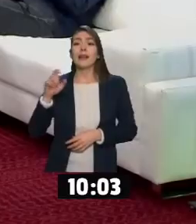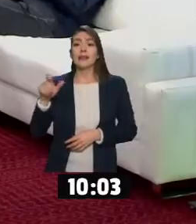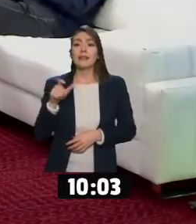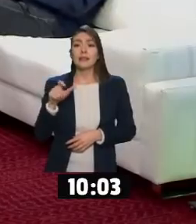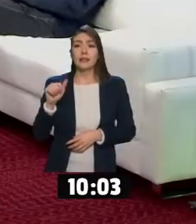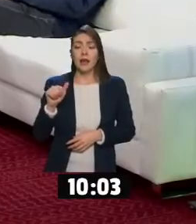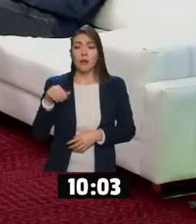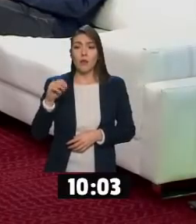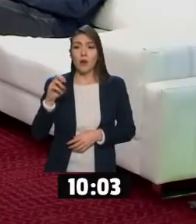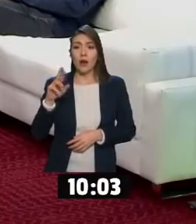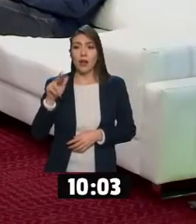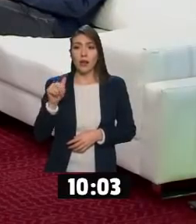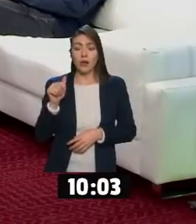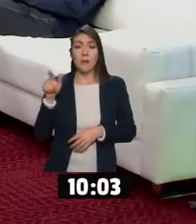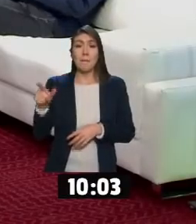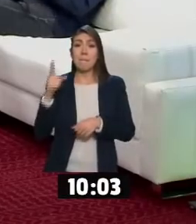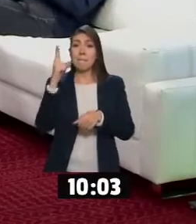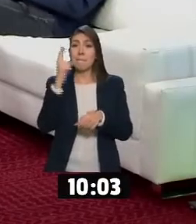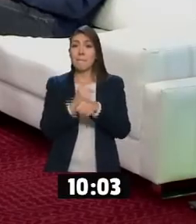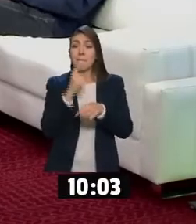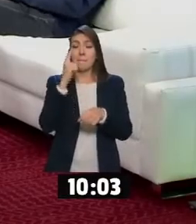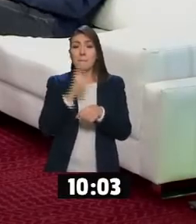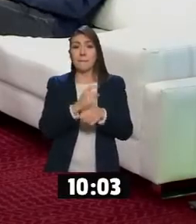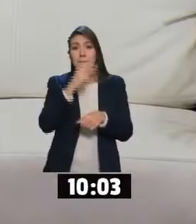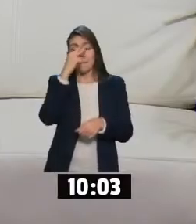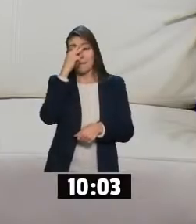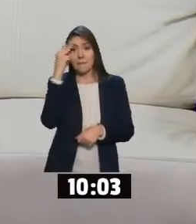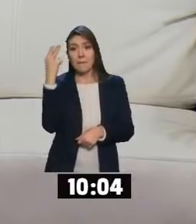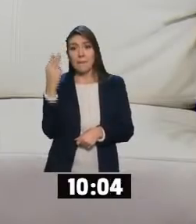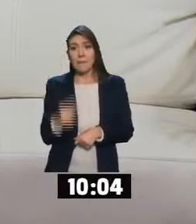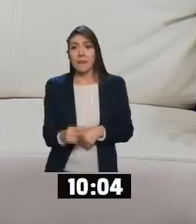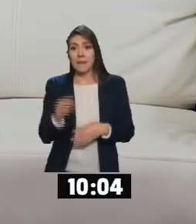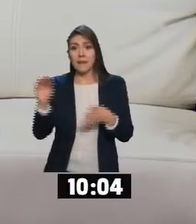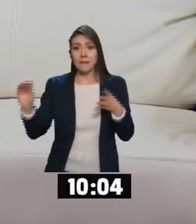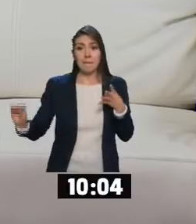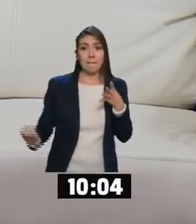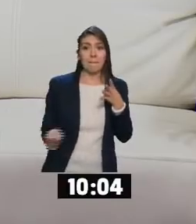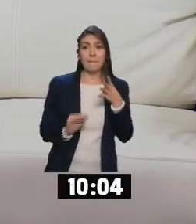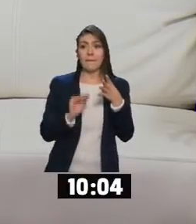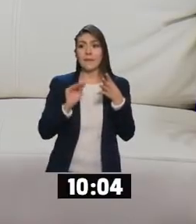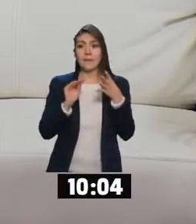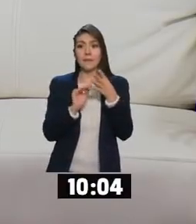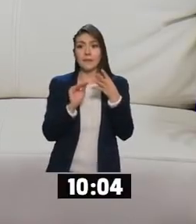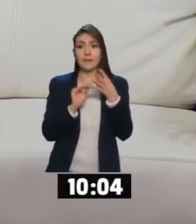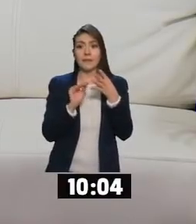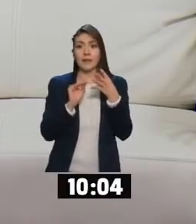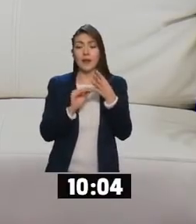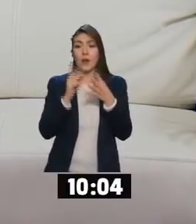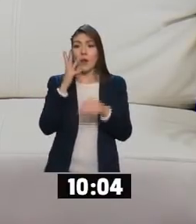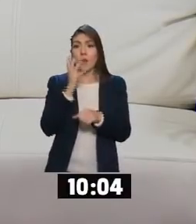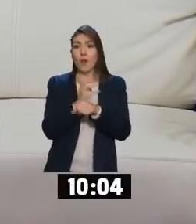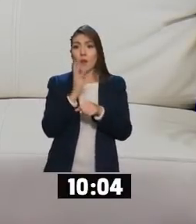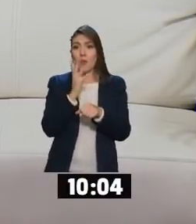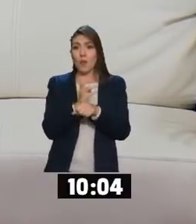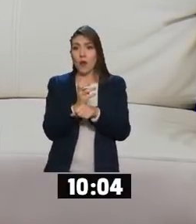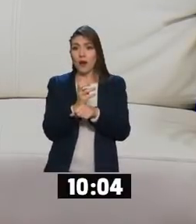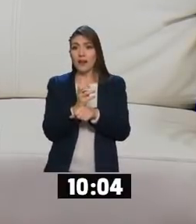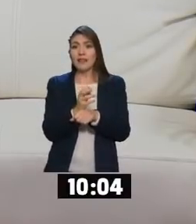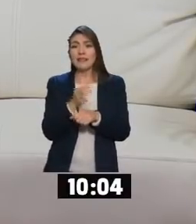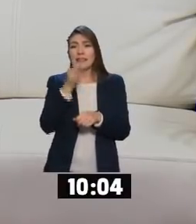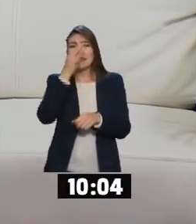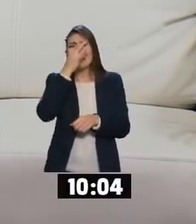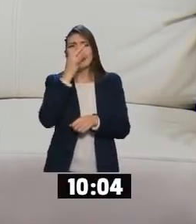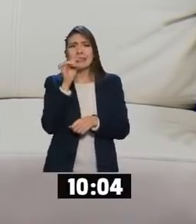clasifica a una final de salto con caballo, queda en cuarto lugar en los Juegos Olímpicos. Por unas centésimas. En la vida, por 17